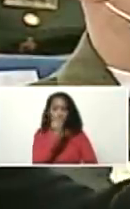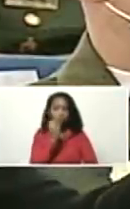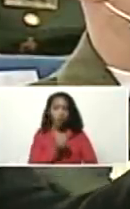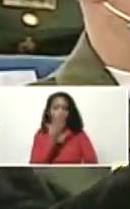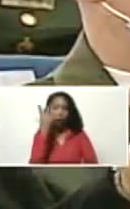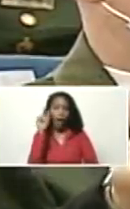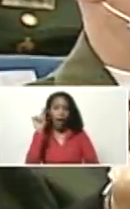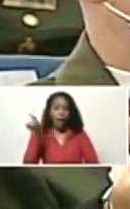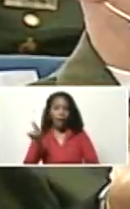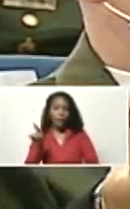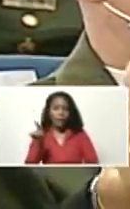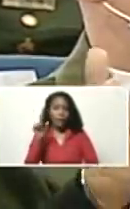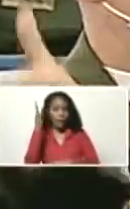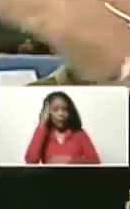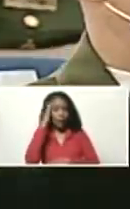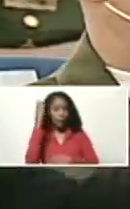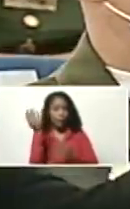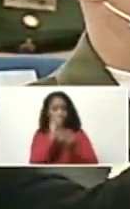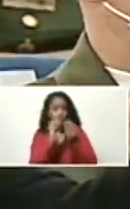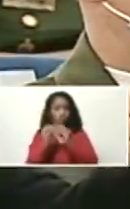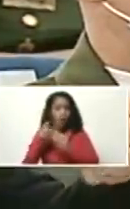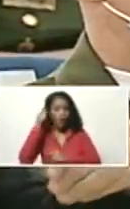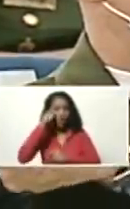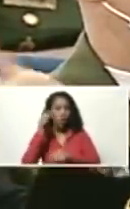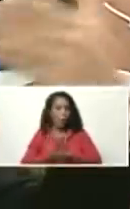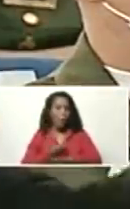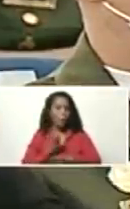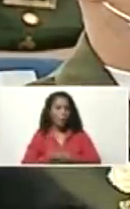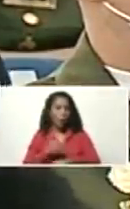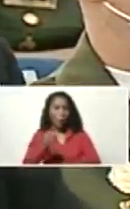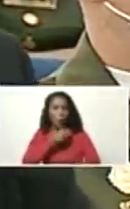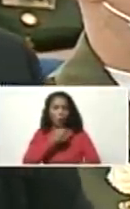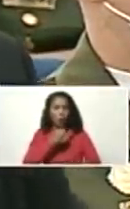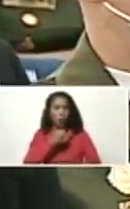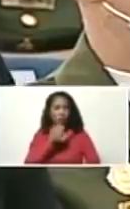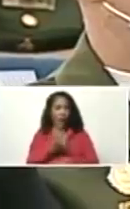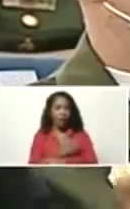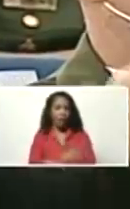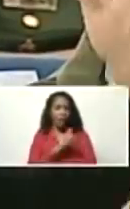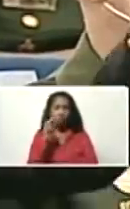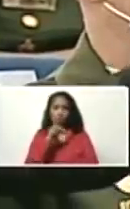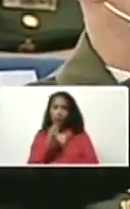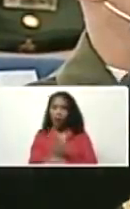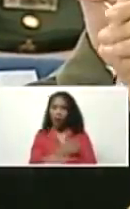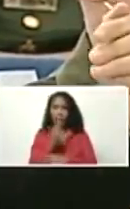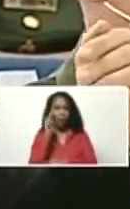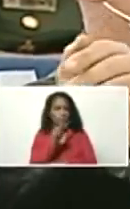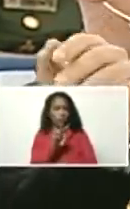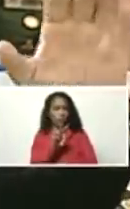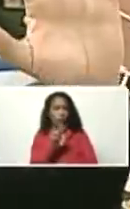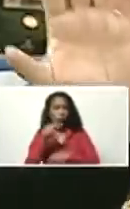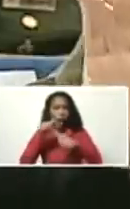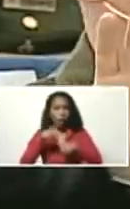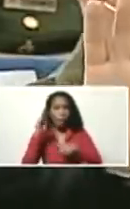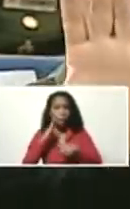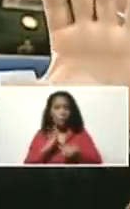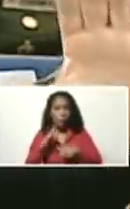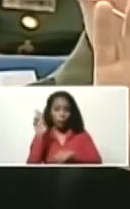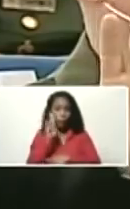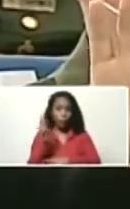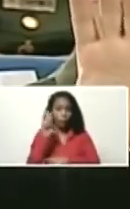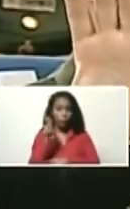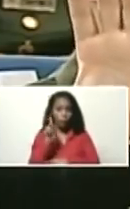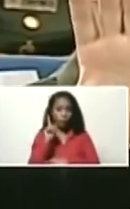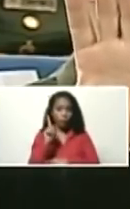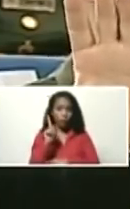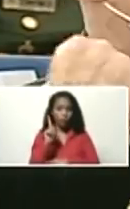sabía entonces, cuando se editó esa edición, lo que iba a suceder, en un periodismo de pronóstico nunca antes visto. En el caso de Brasil, se utilizó